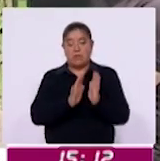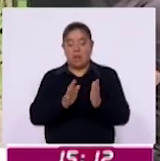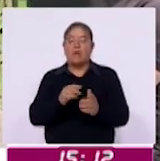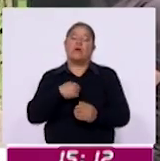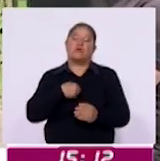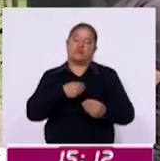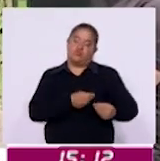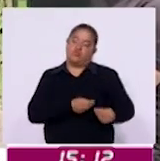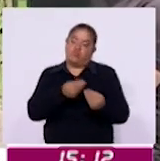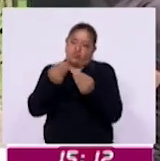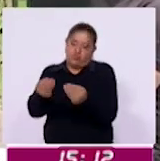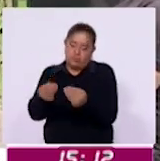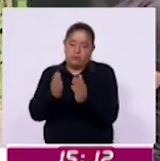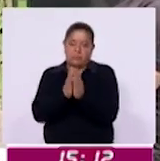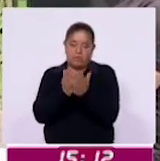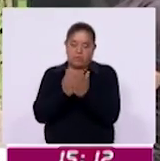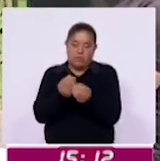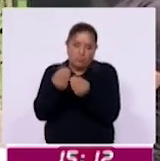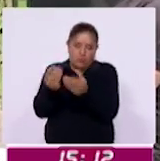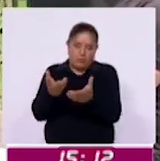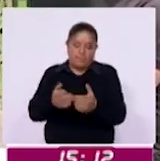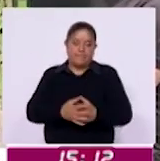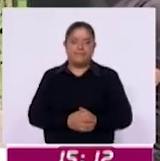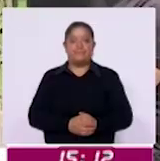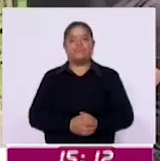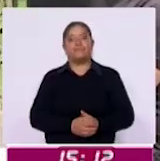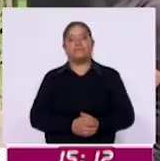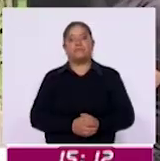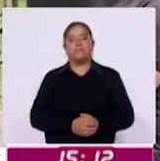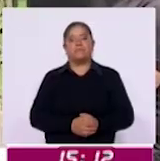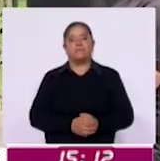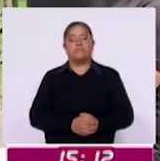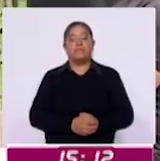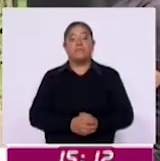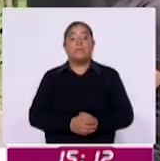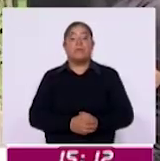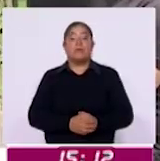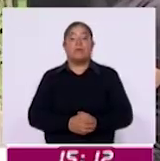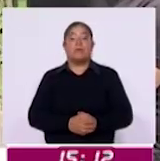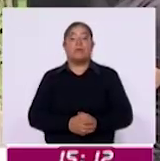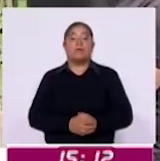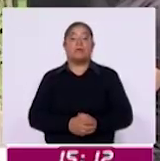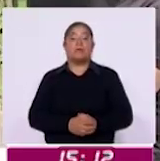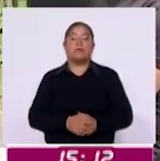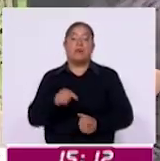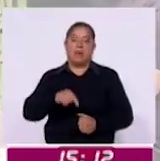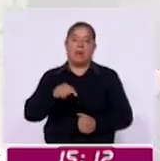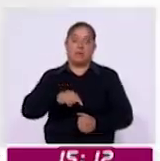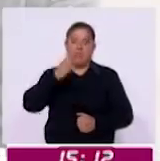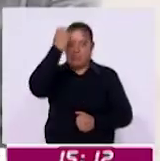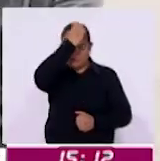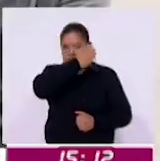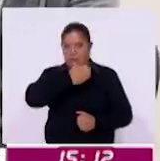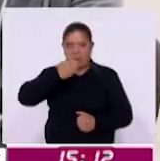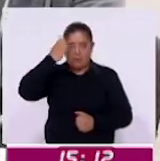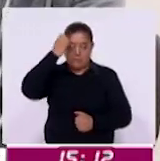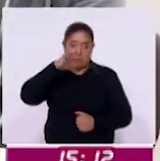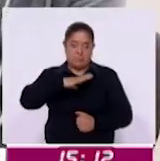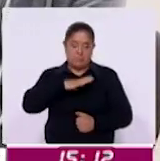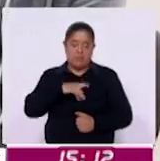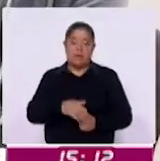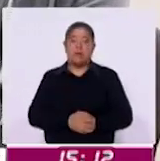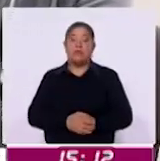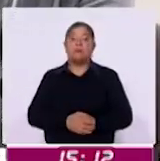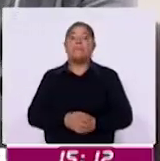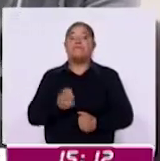ellas, como es personal femenino, aún no se les expide. Una vez que pasen los exámenes, aquí se las expedimos nosotros. En este proceso